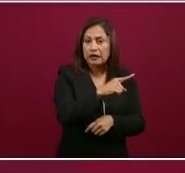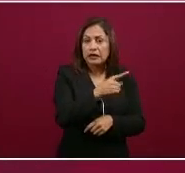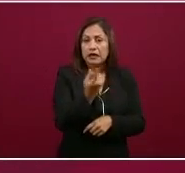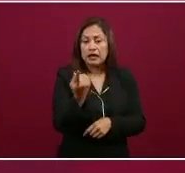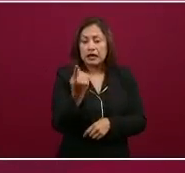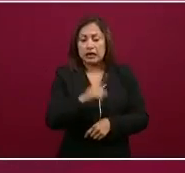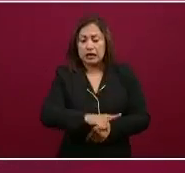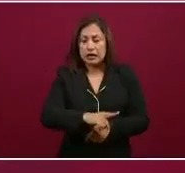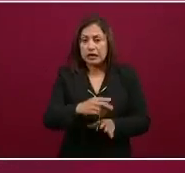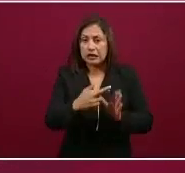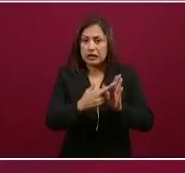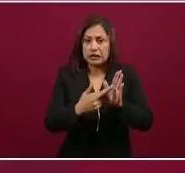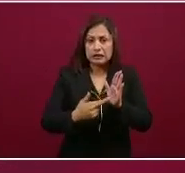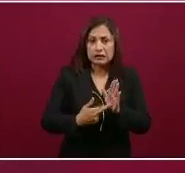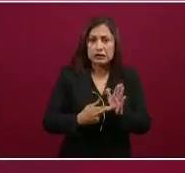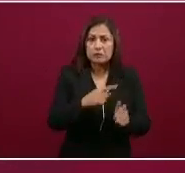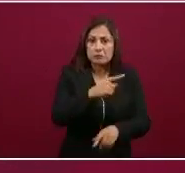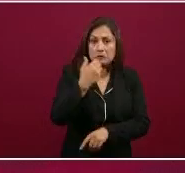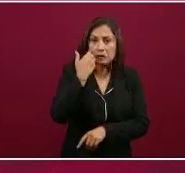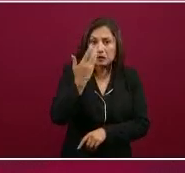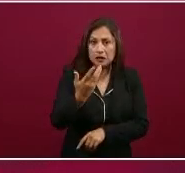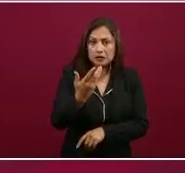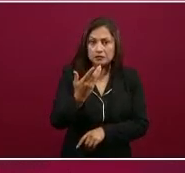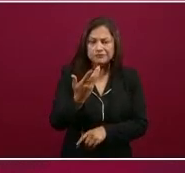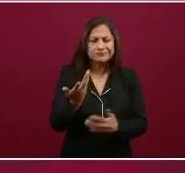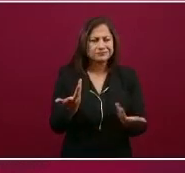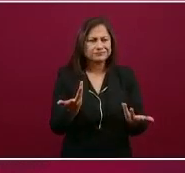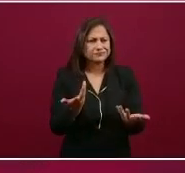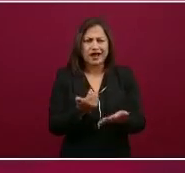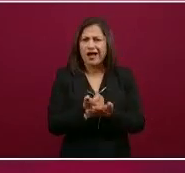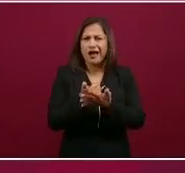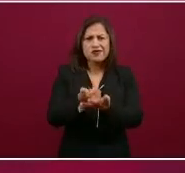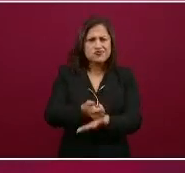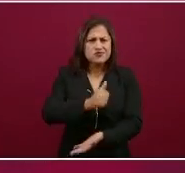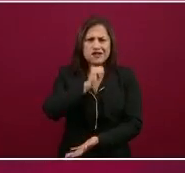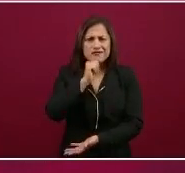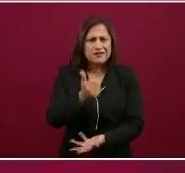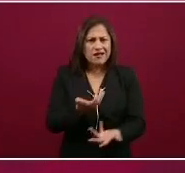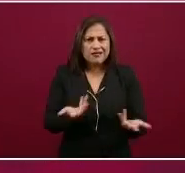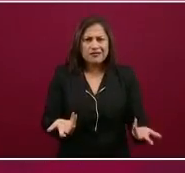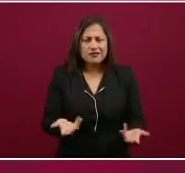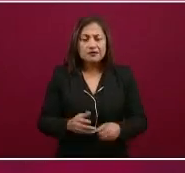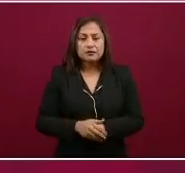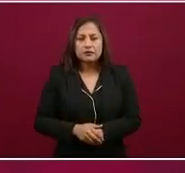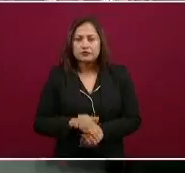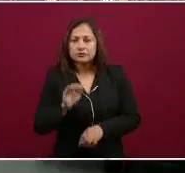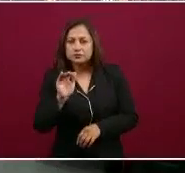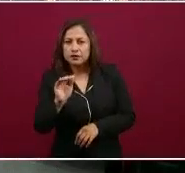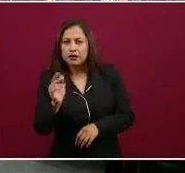de imponer no resuelven en tiempos el problema, electorales,